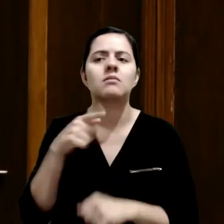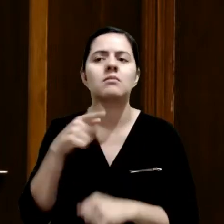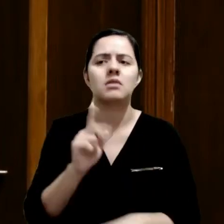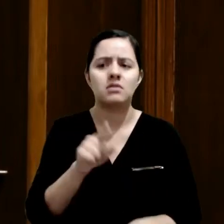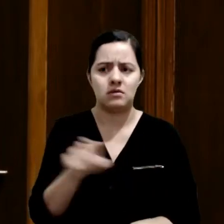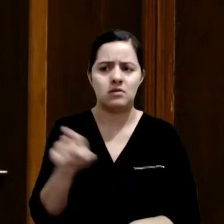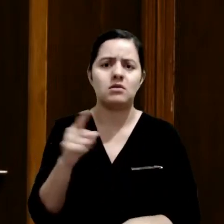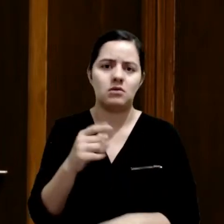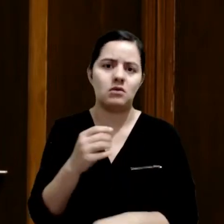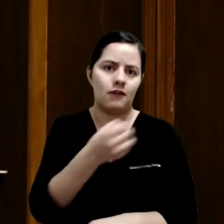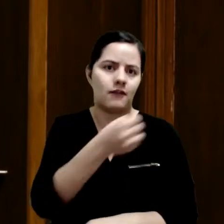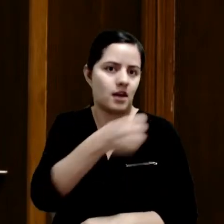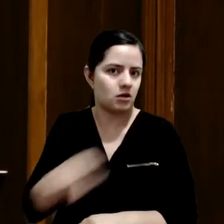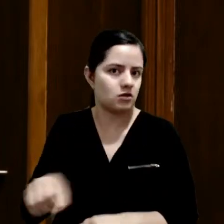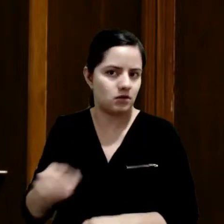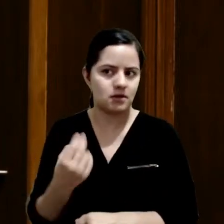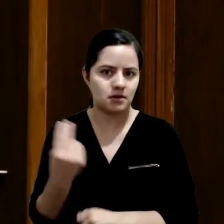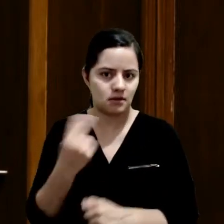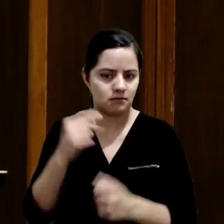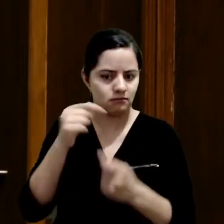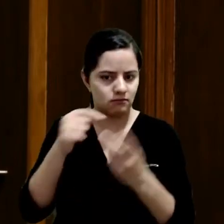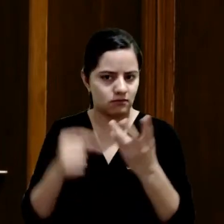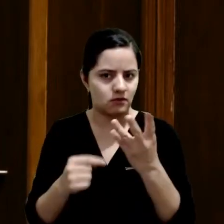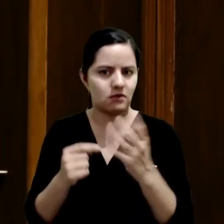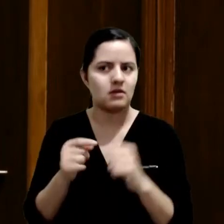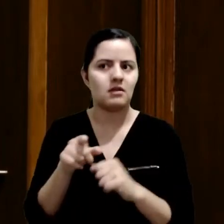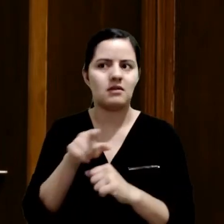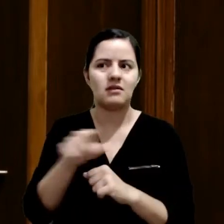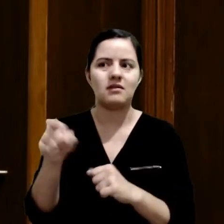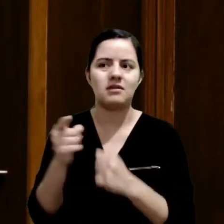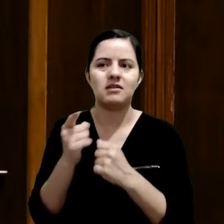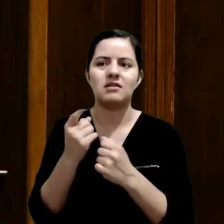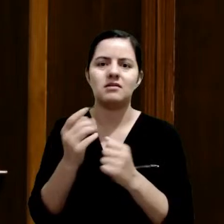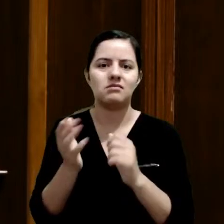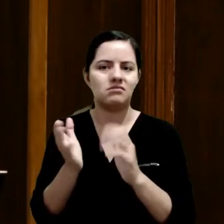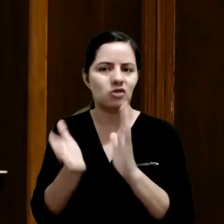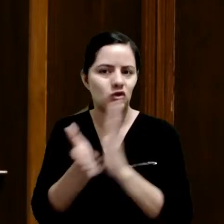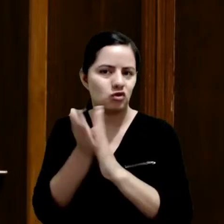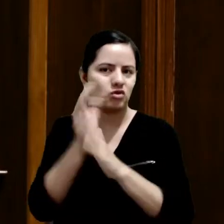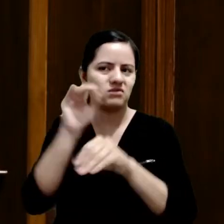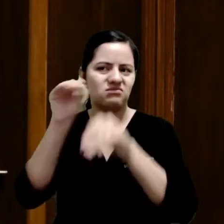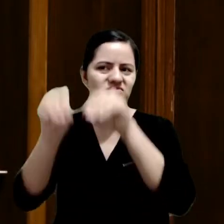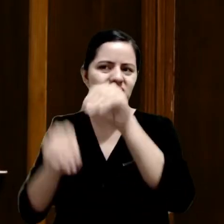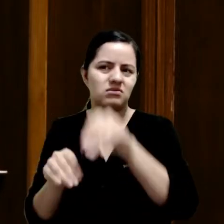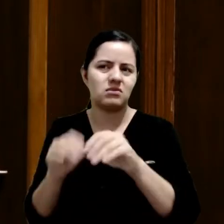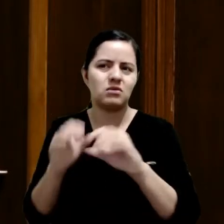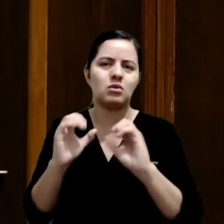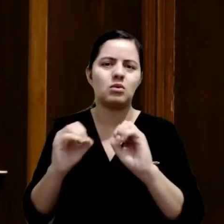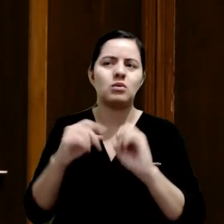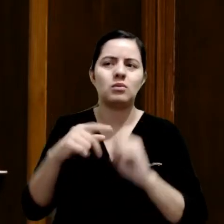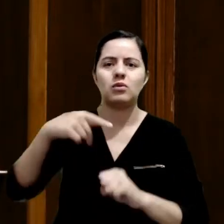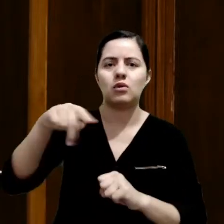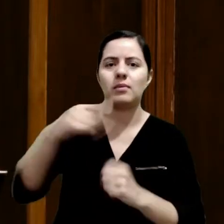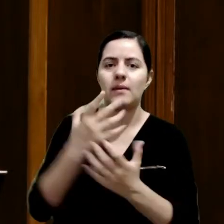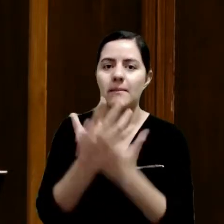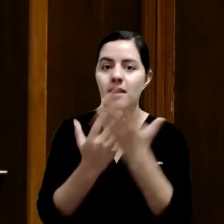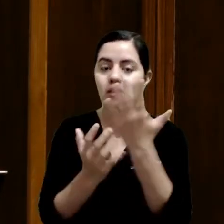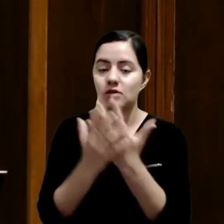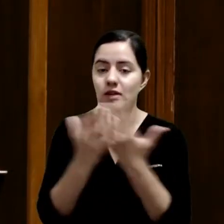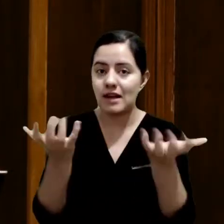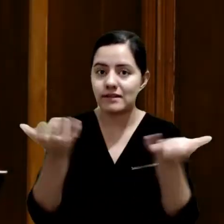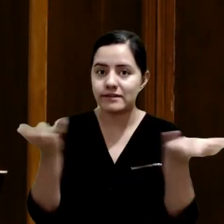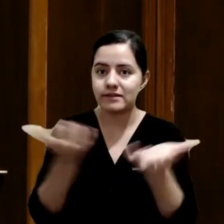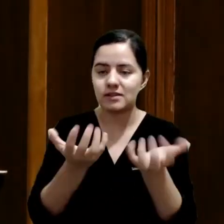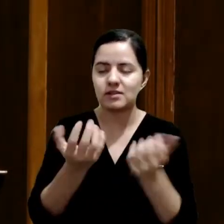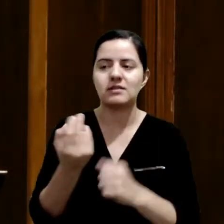las obligaciones de construir imperios y alimentar civilizaciones enteras con el trabajo de sus manos. También